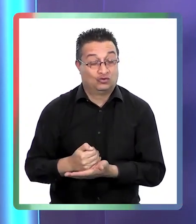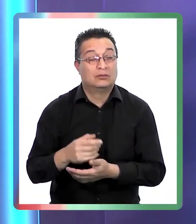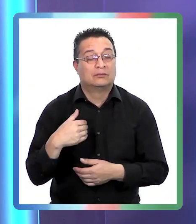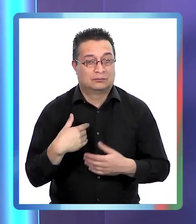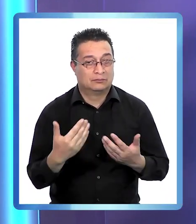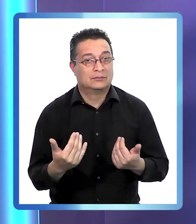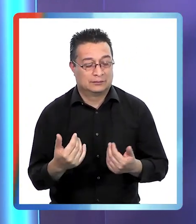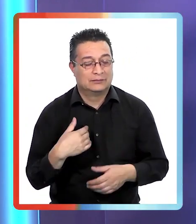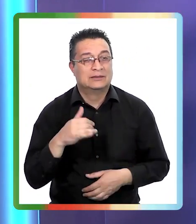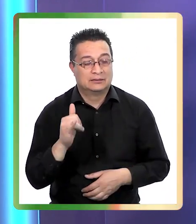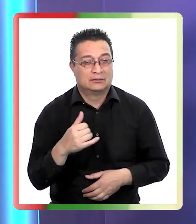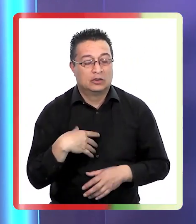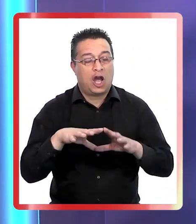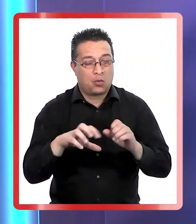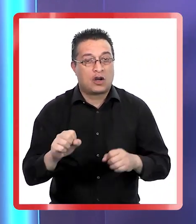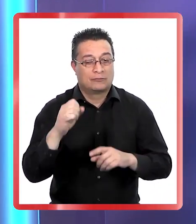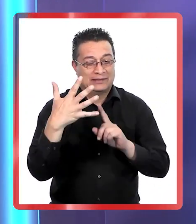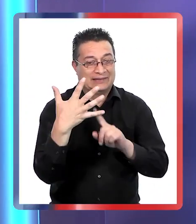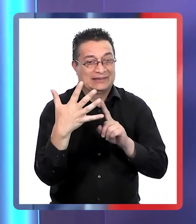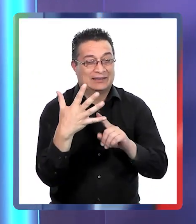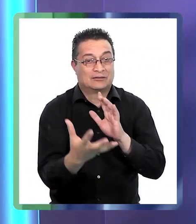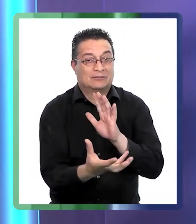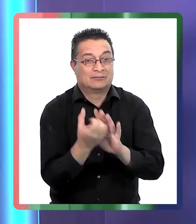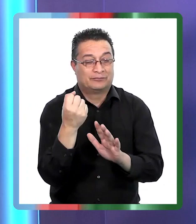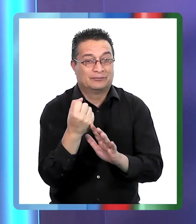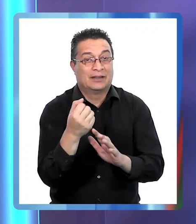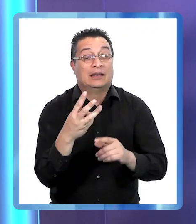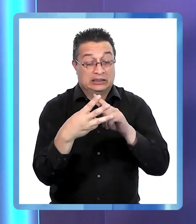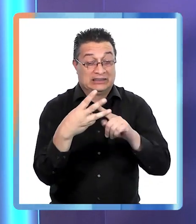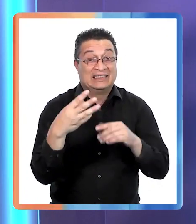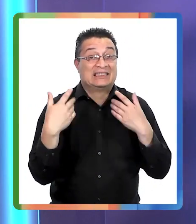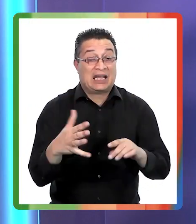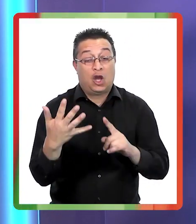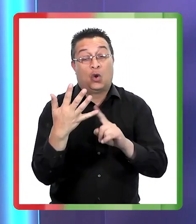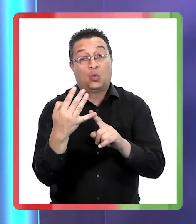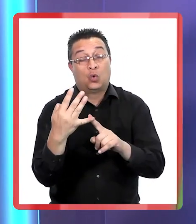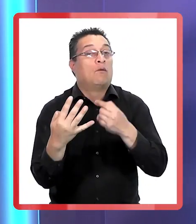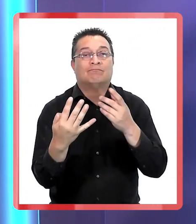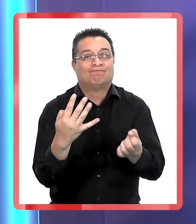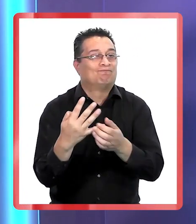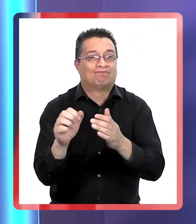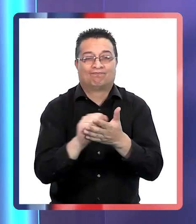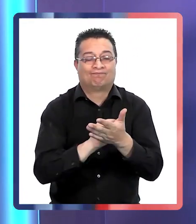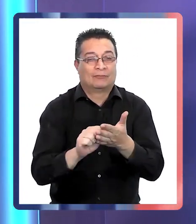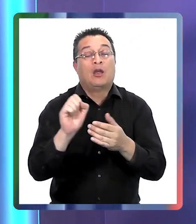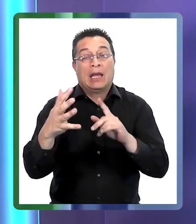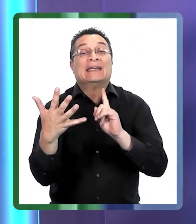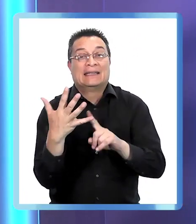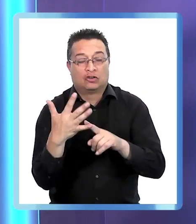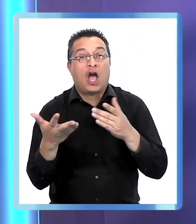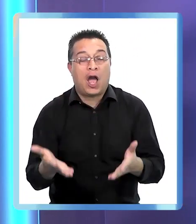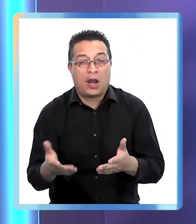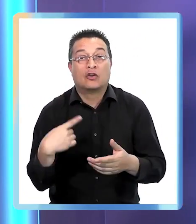somos partidarios de un quinto retiro a esta altura, a pesar de que hemos tenido 3 para atrás, ¿verdad? Del 10% de los ahorros previsionales. De aquí para